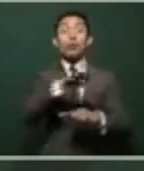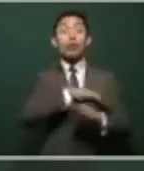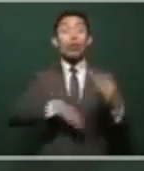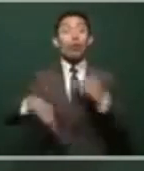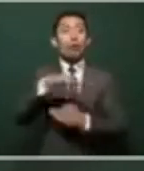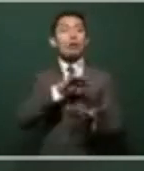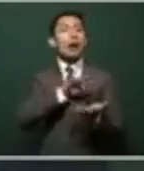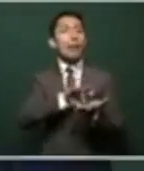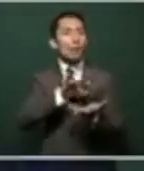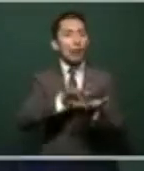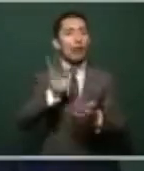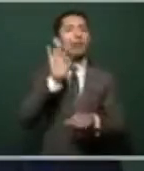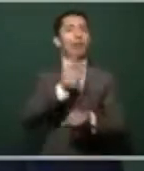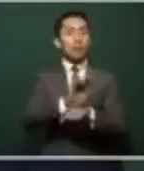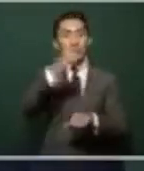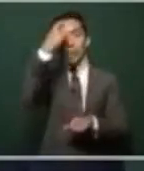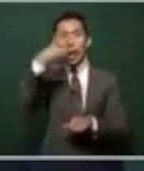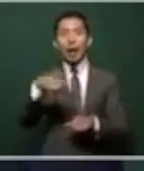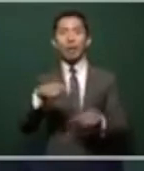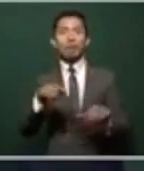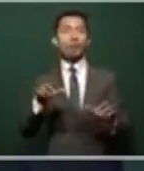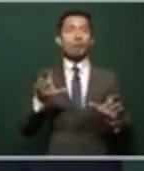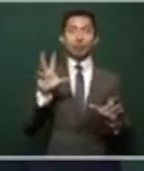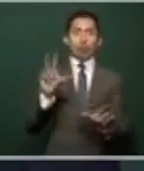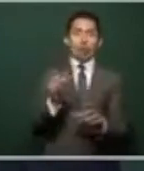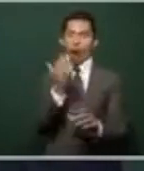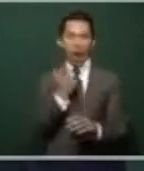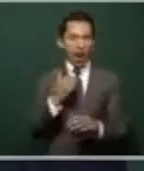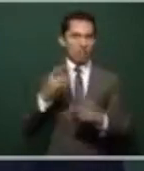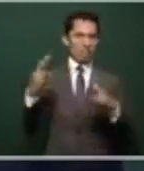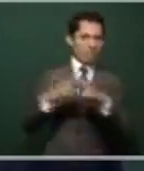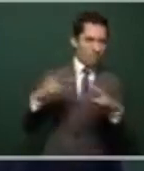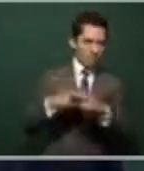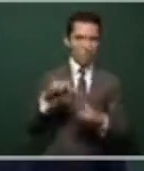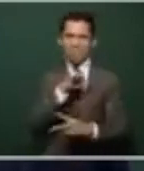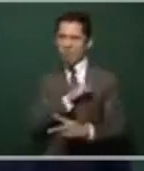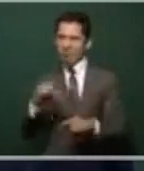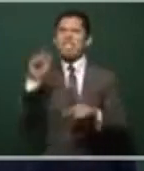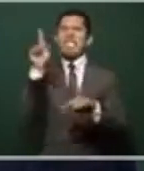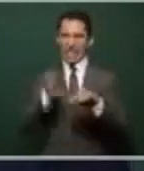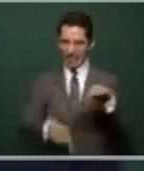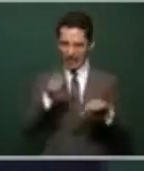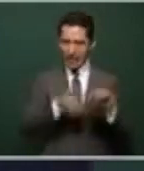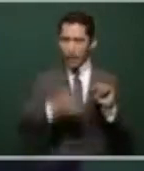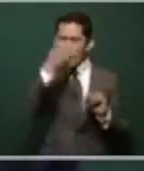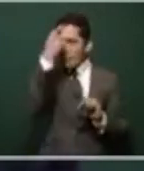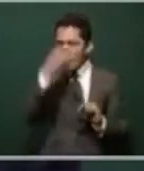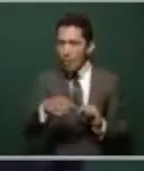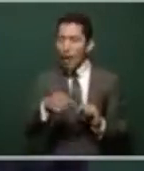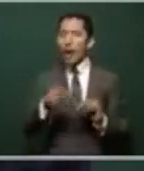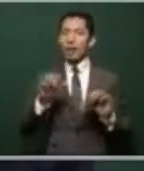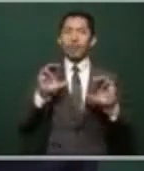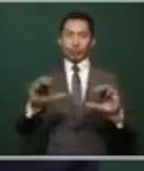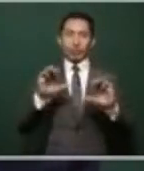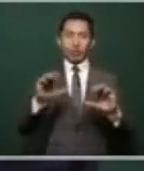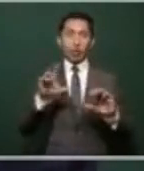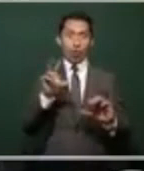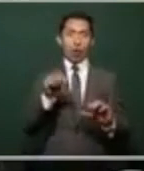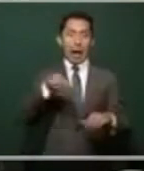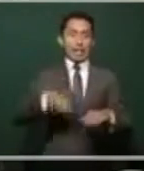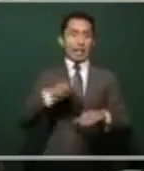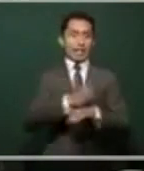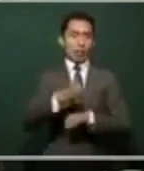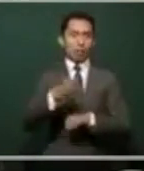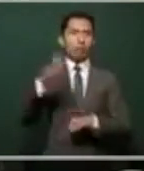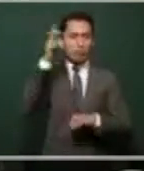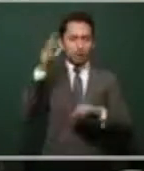participar en la prevención de la delincuencia, para seguir conservando a Hidalgo como uno de los estados más seguros